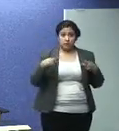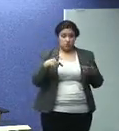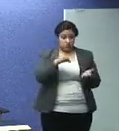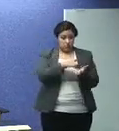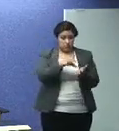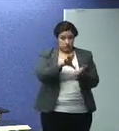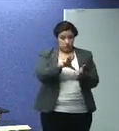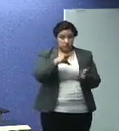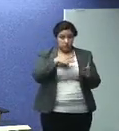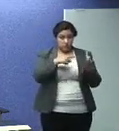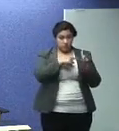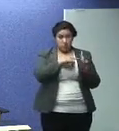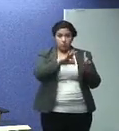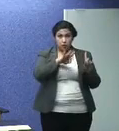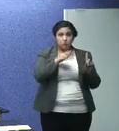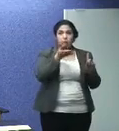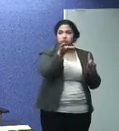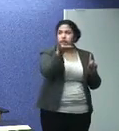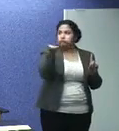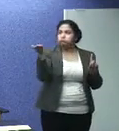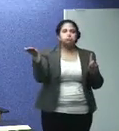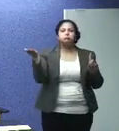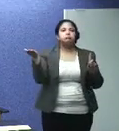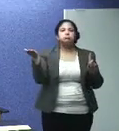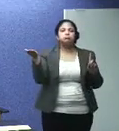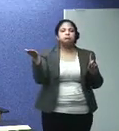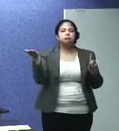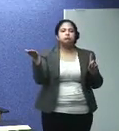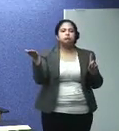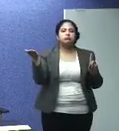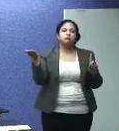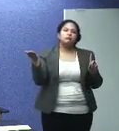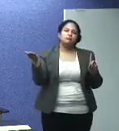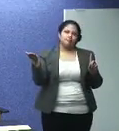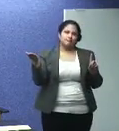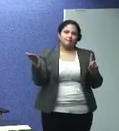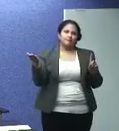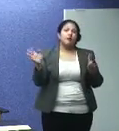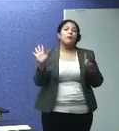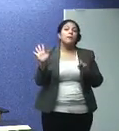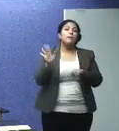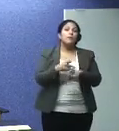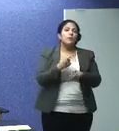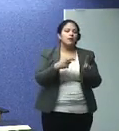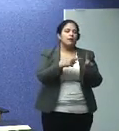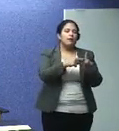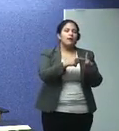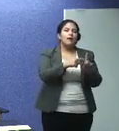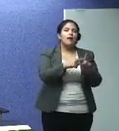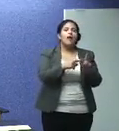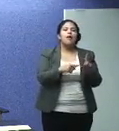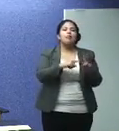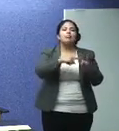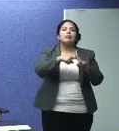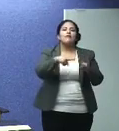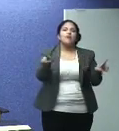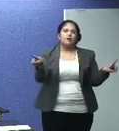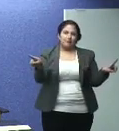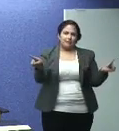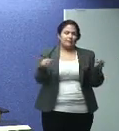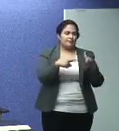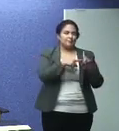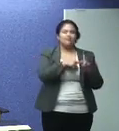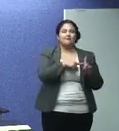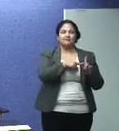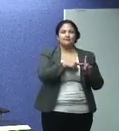para todas las personas, primordialmente para las personas que tienen una diversidad funcional. Y entonces es aquí